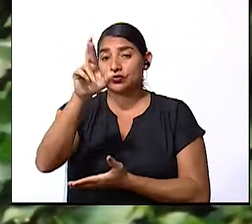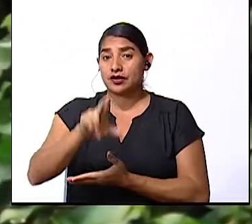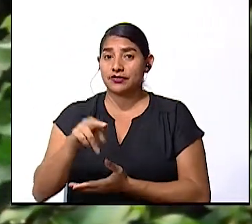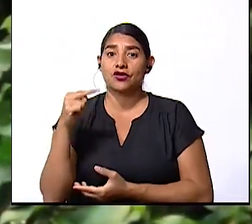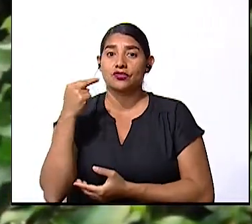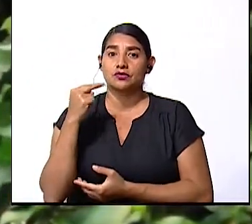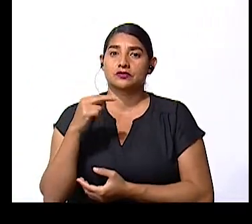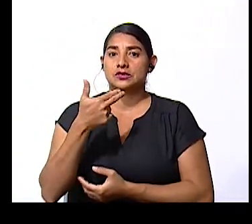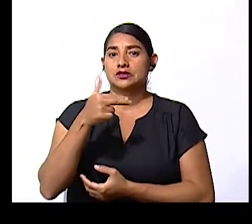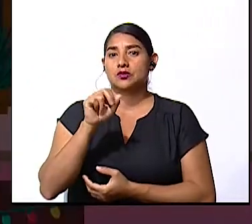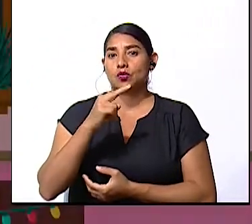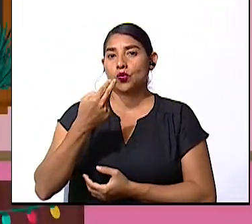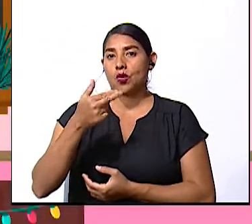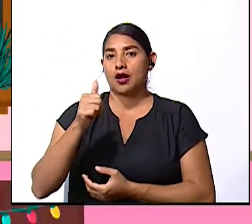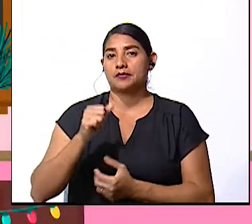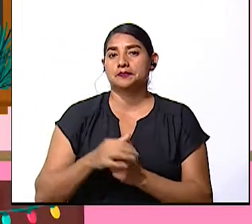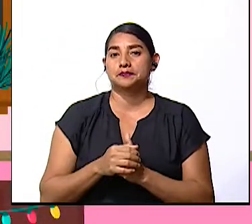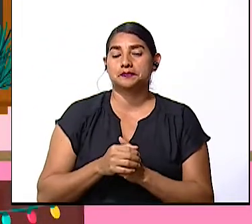Noticias Xinhua.